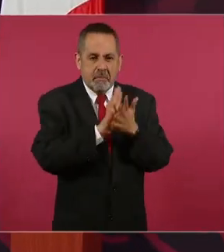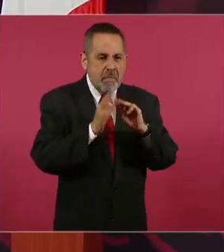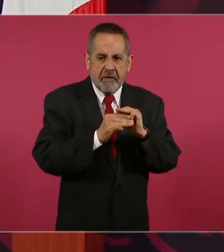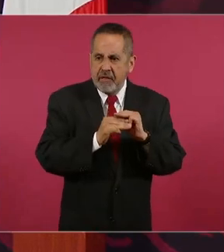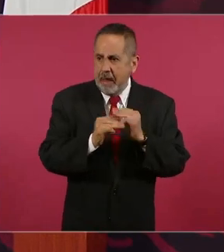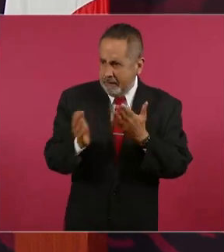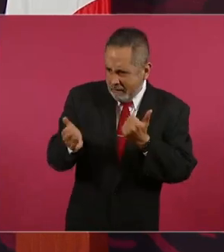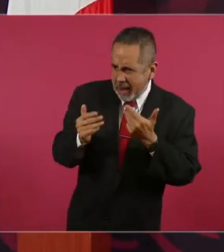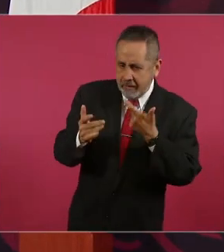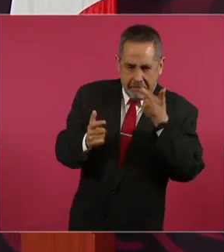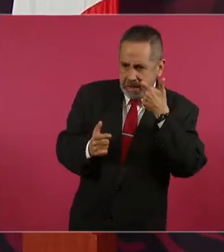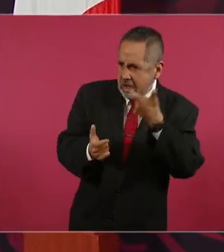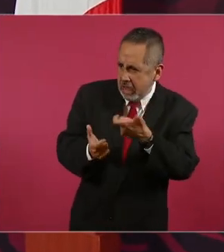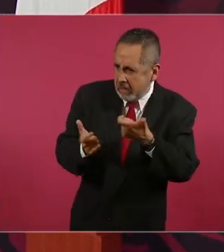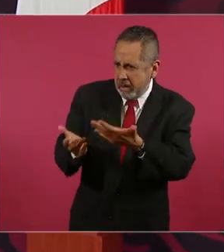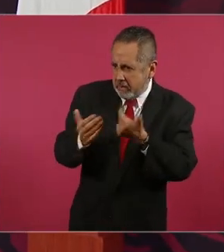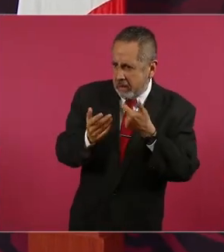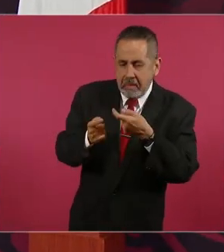los llevan.